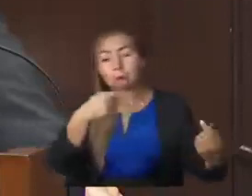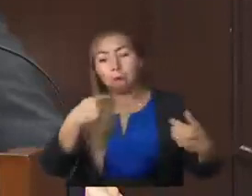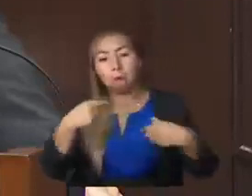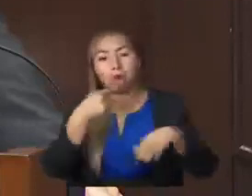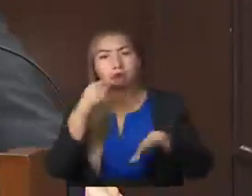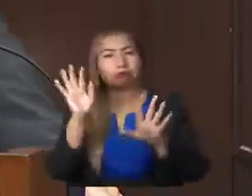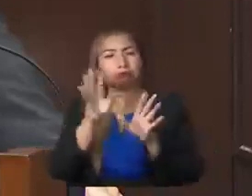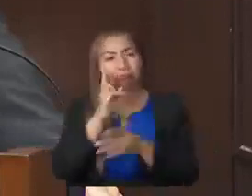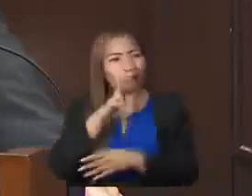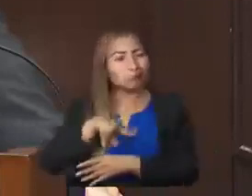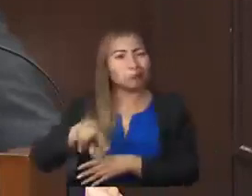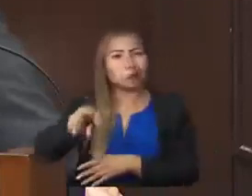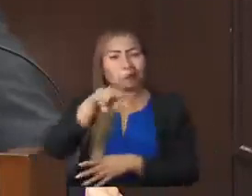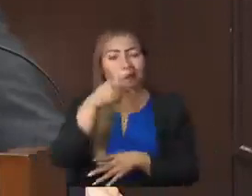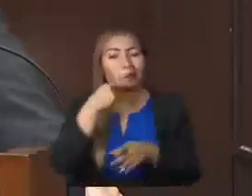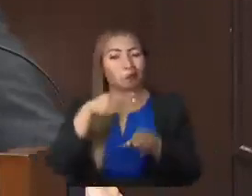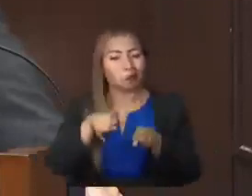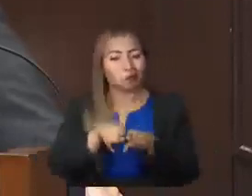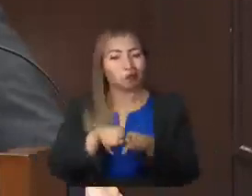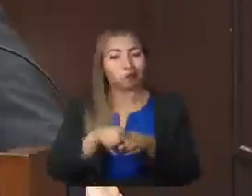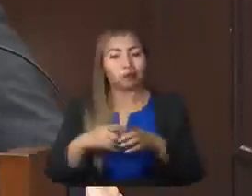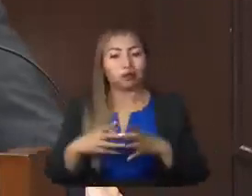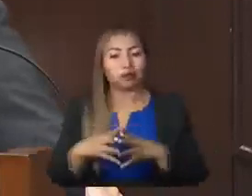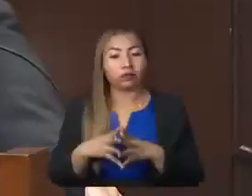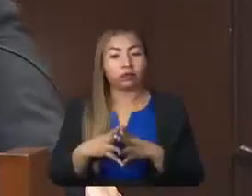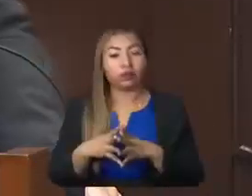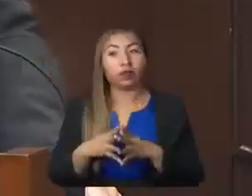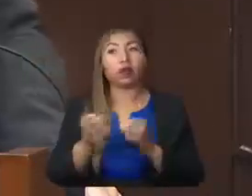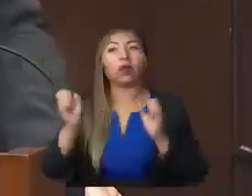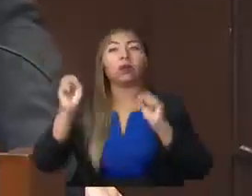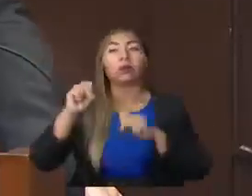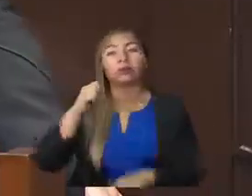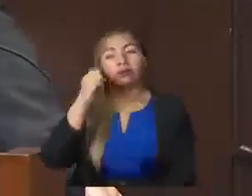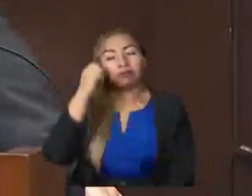para intervenirla y de allí entender